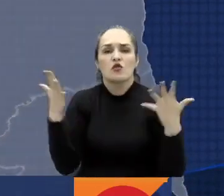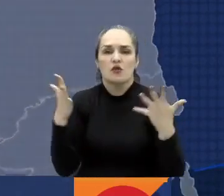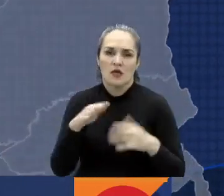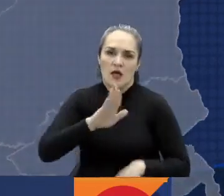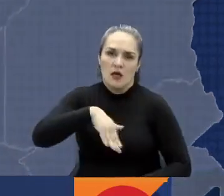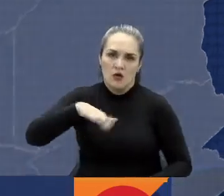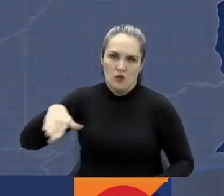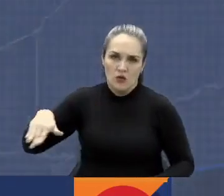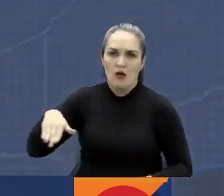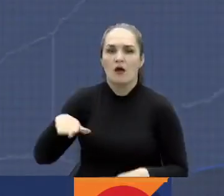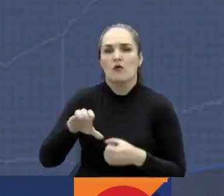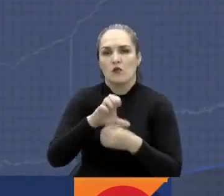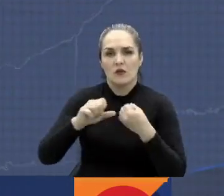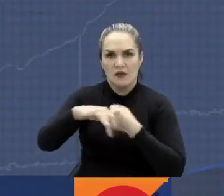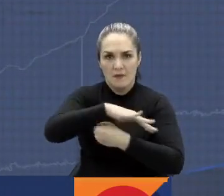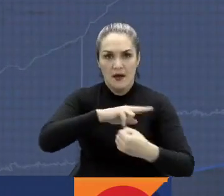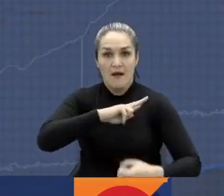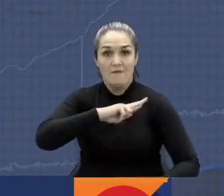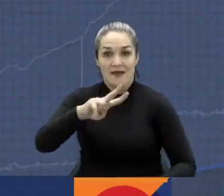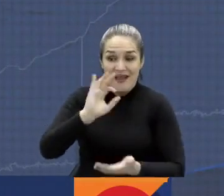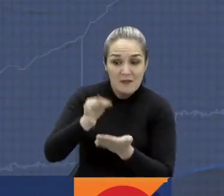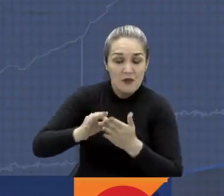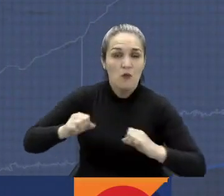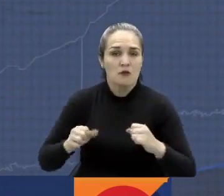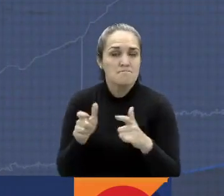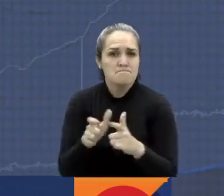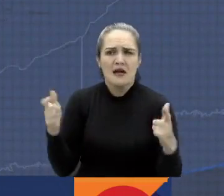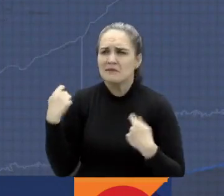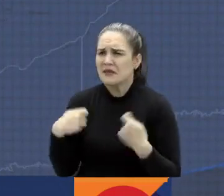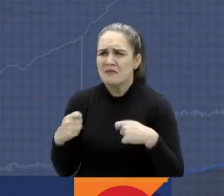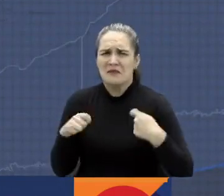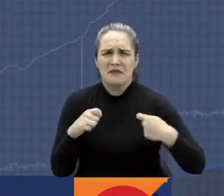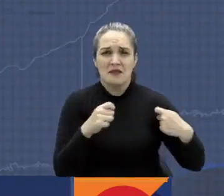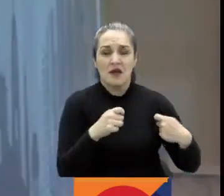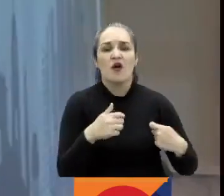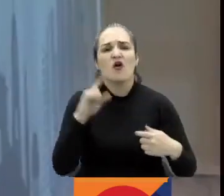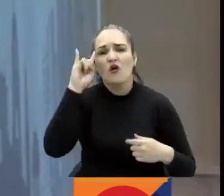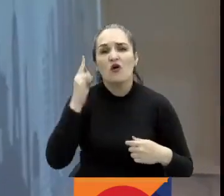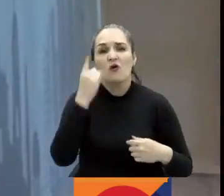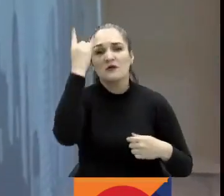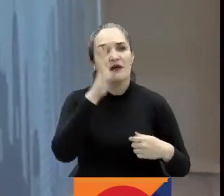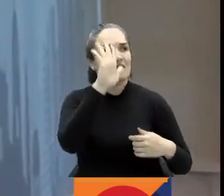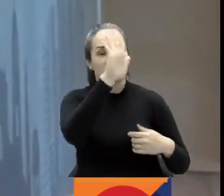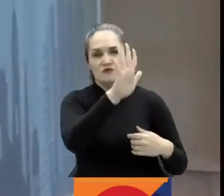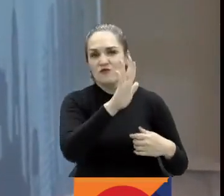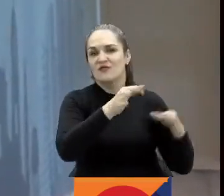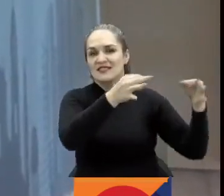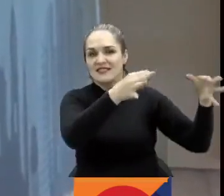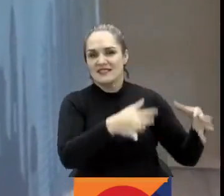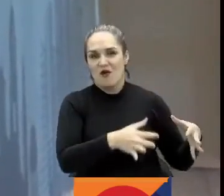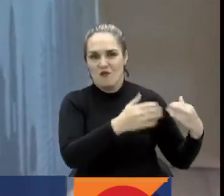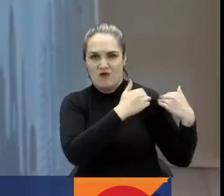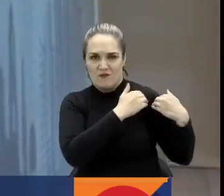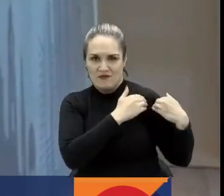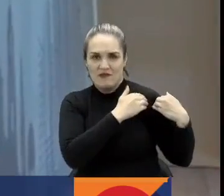ciudad de Bogotá fueron los que más reportaron ventas del soat según fase seguimos comprometidos